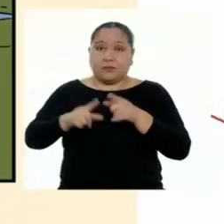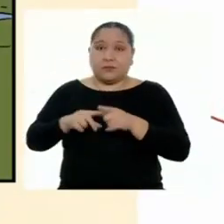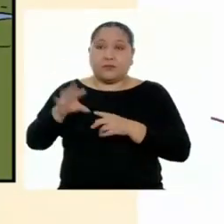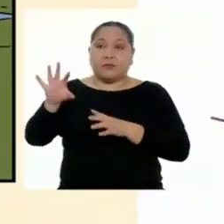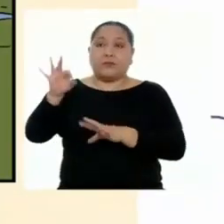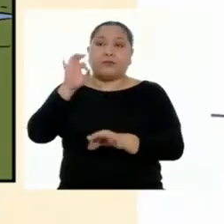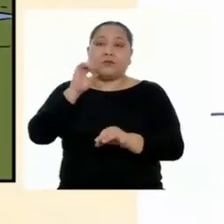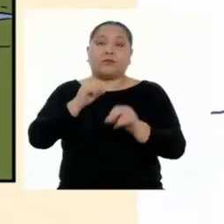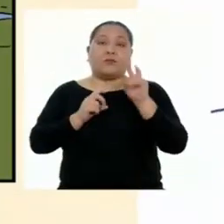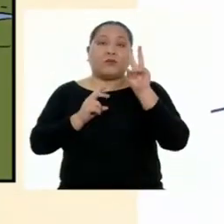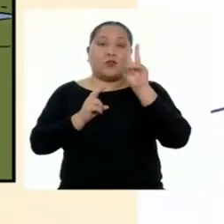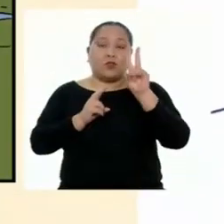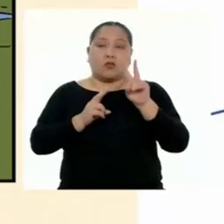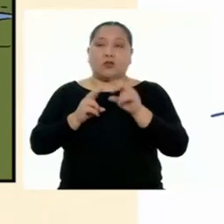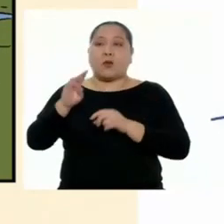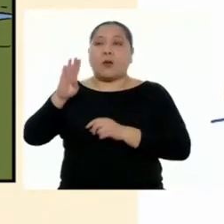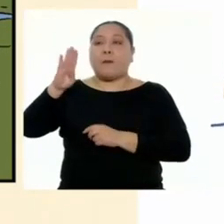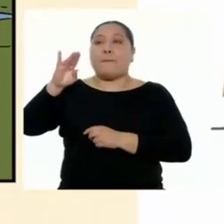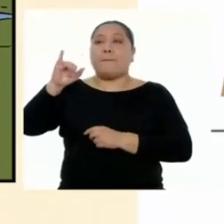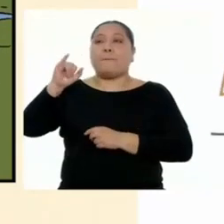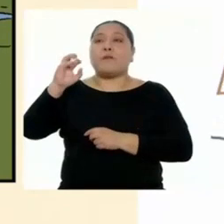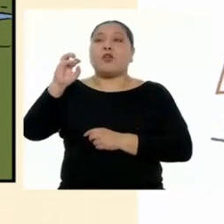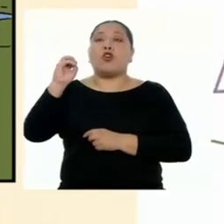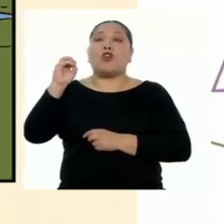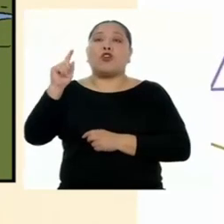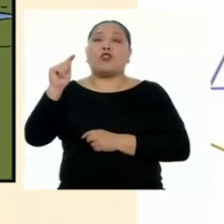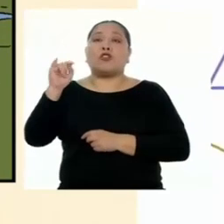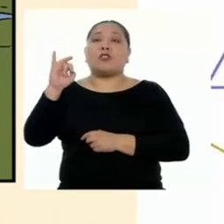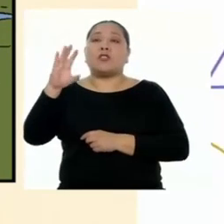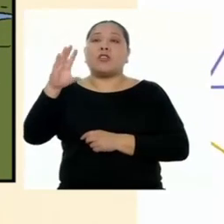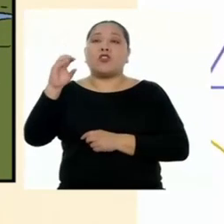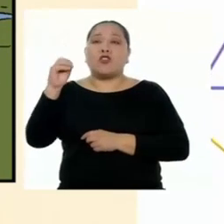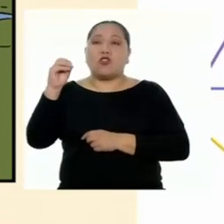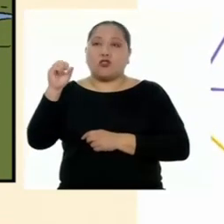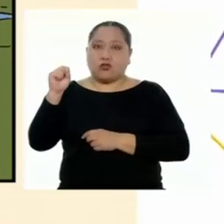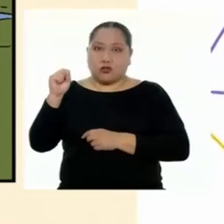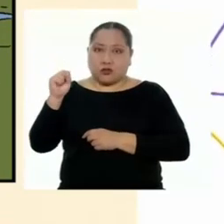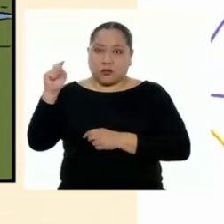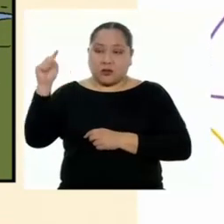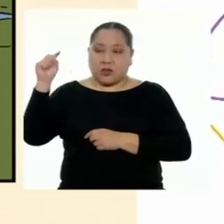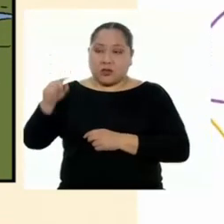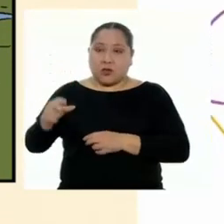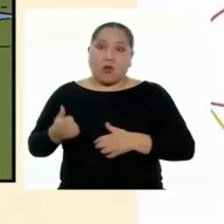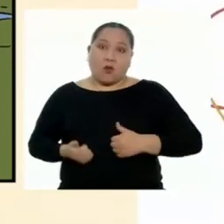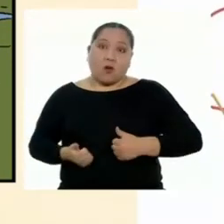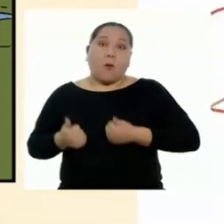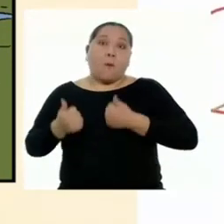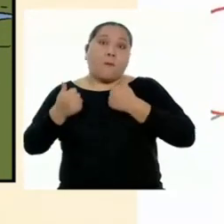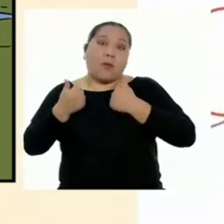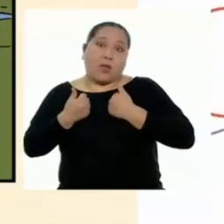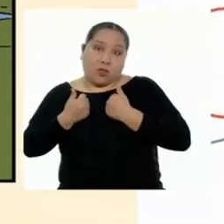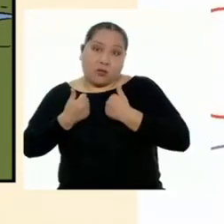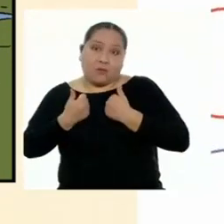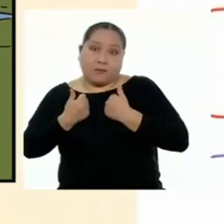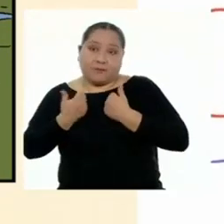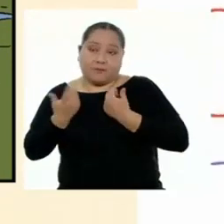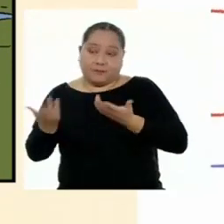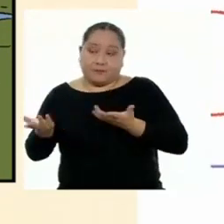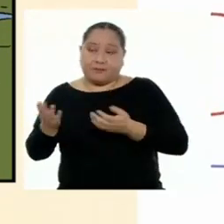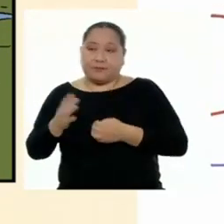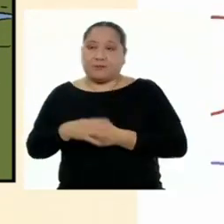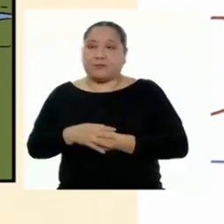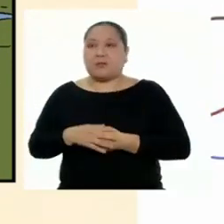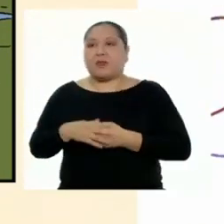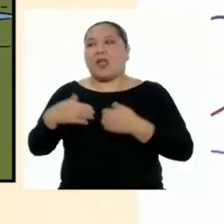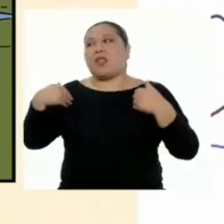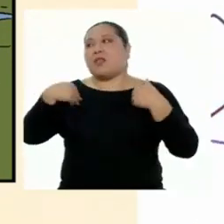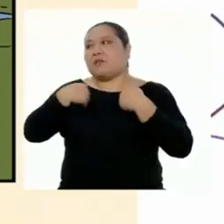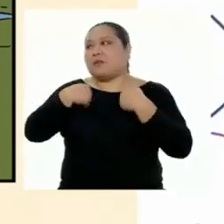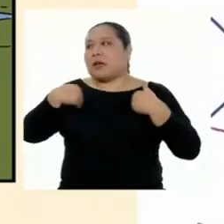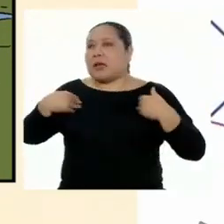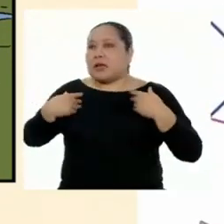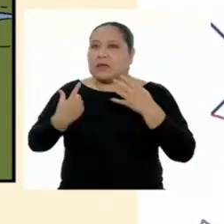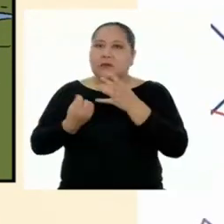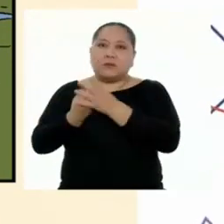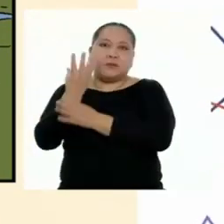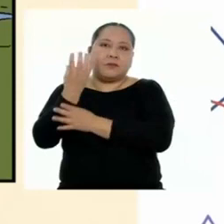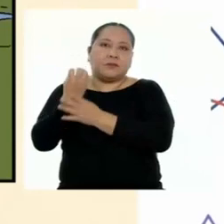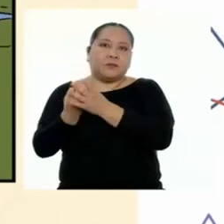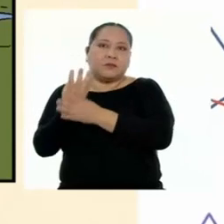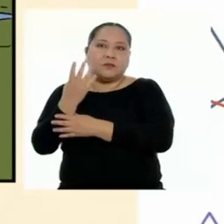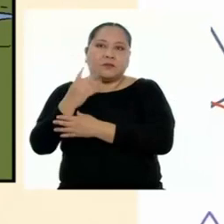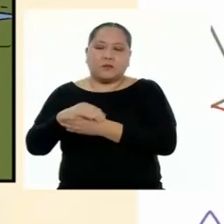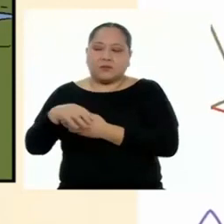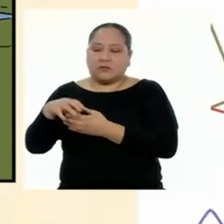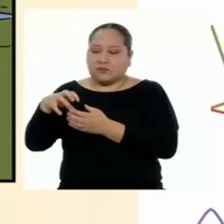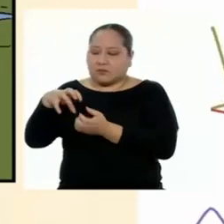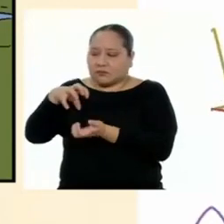componentes. Componentes bióticos. Son el conjunto de los seres vivos del ecosistema. Animales,